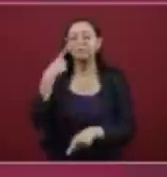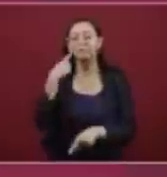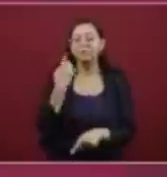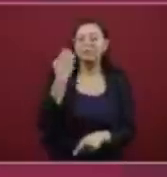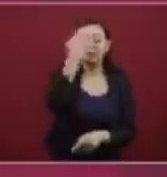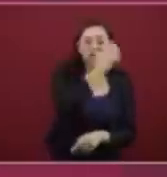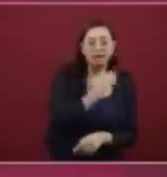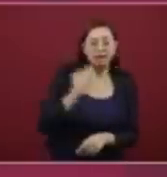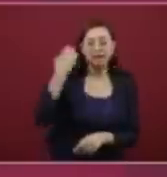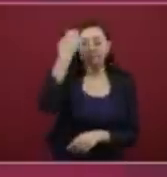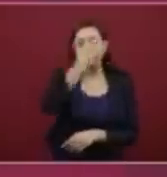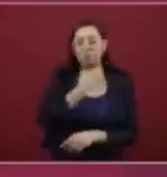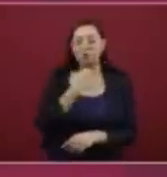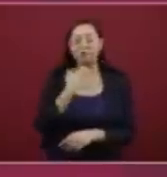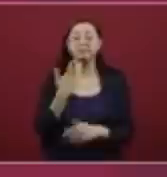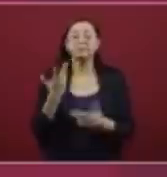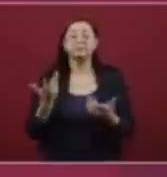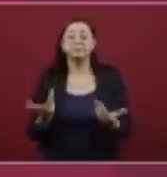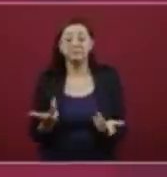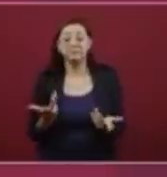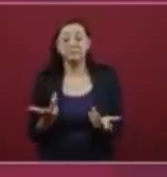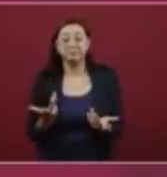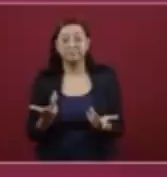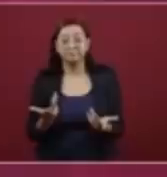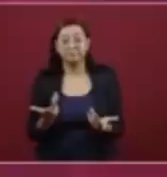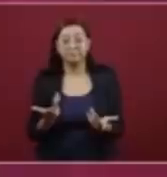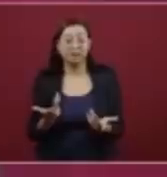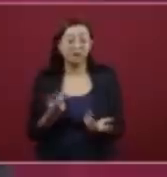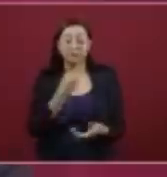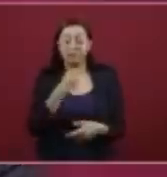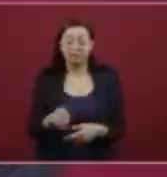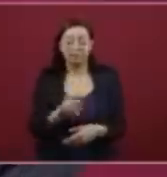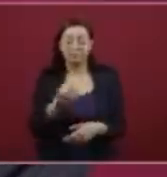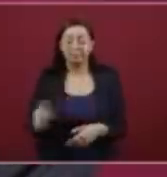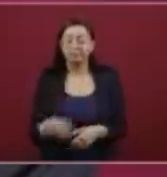una pregunta obligada es: ¿cómo va la